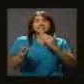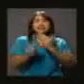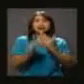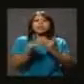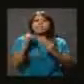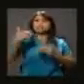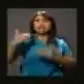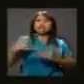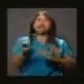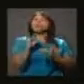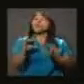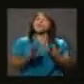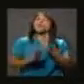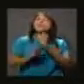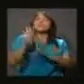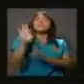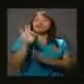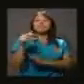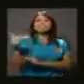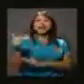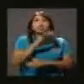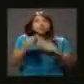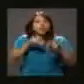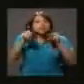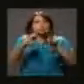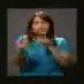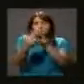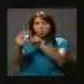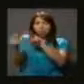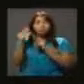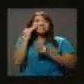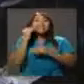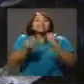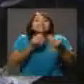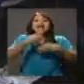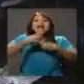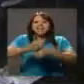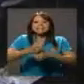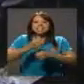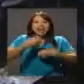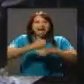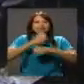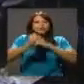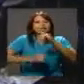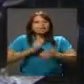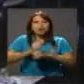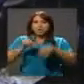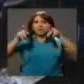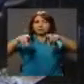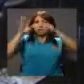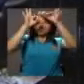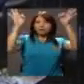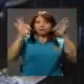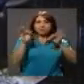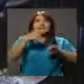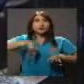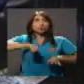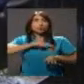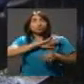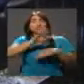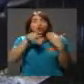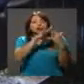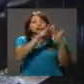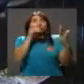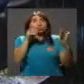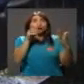Chan todo el mundo lo conoce y sabe lo que hace y lo que ha hecho internacionalmente un icono que todos podamos seguir e imitar y no un